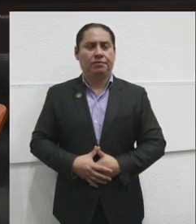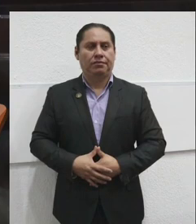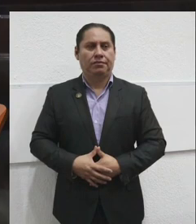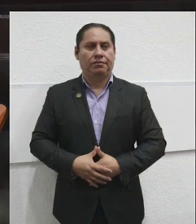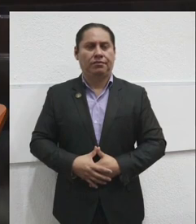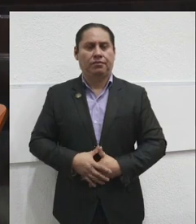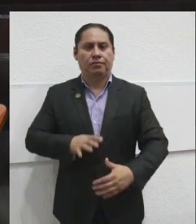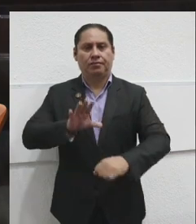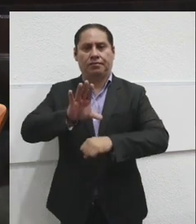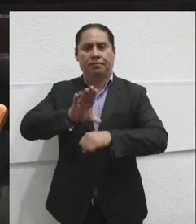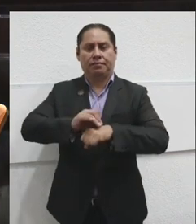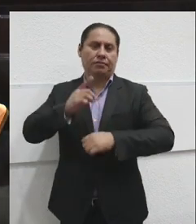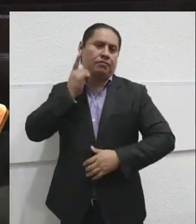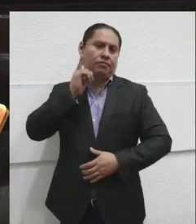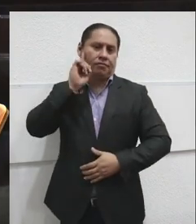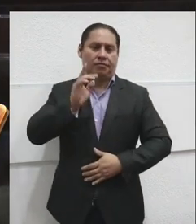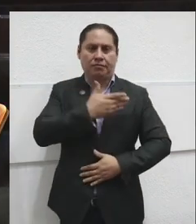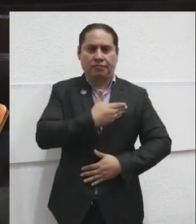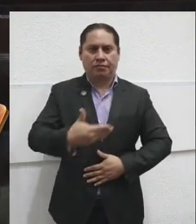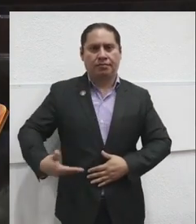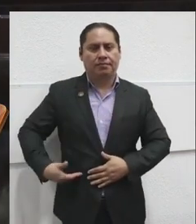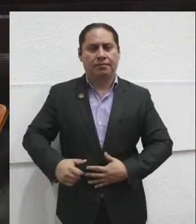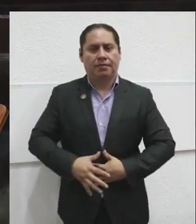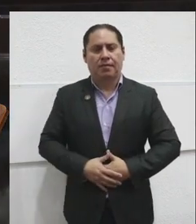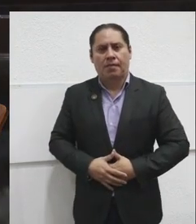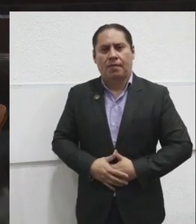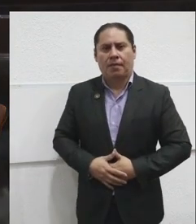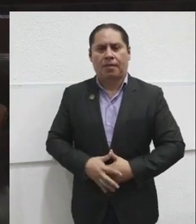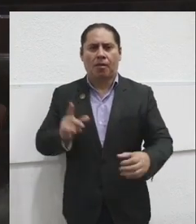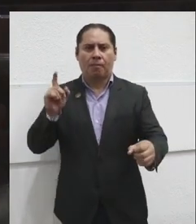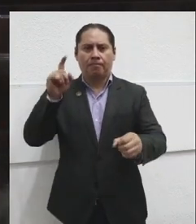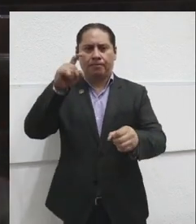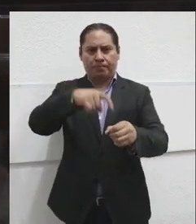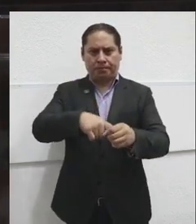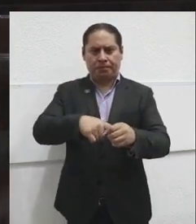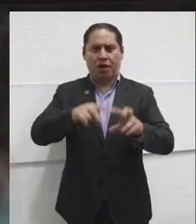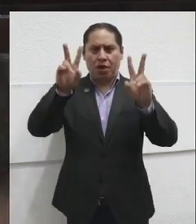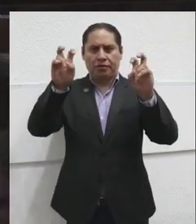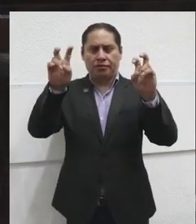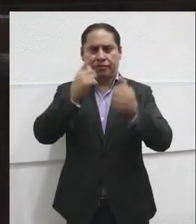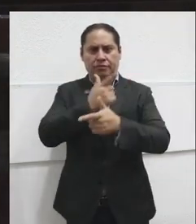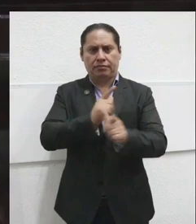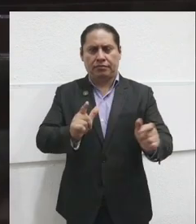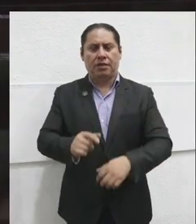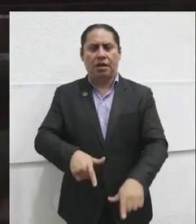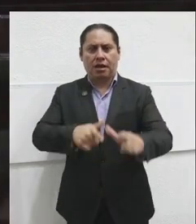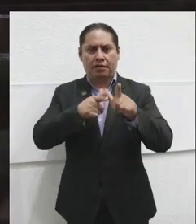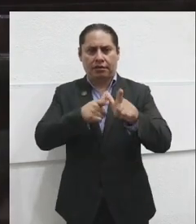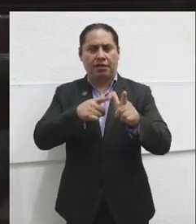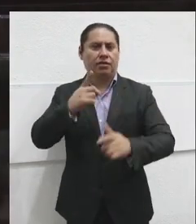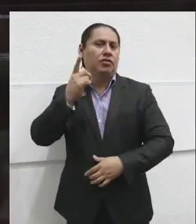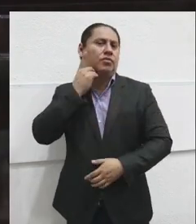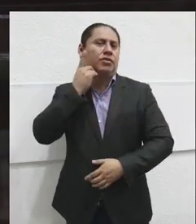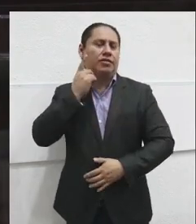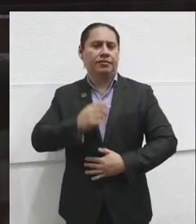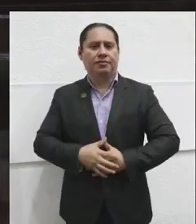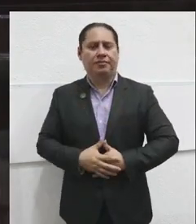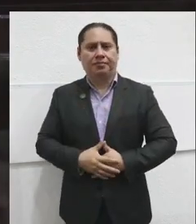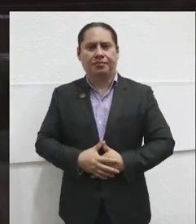Con su permiso, diputada presidenta, se han inscrito para asuntos generales los siguientes